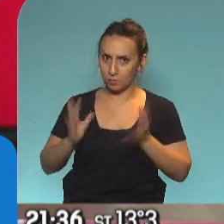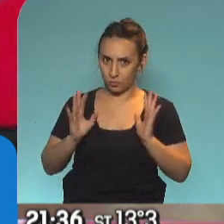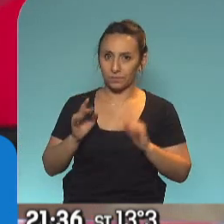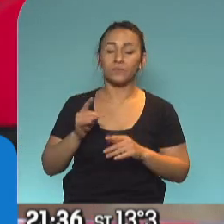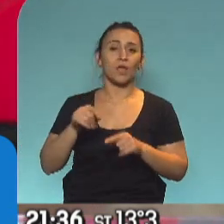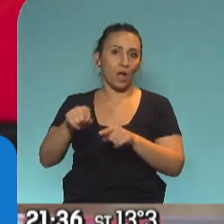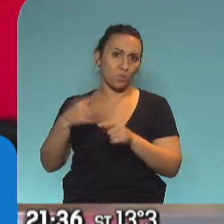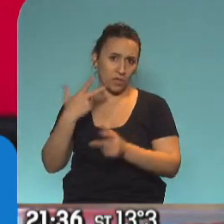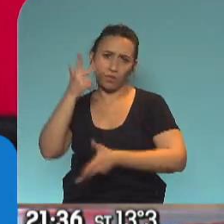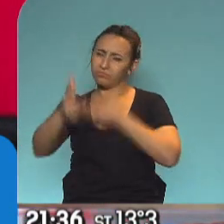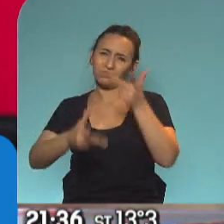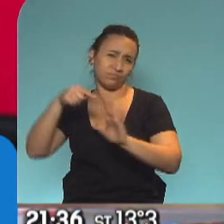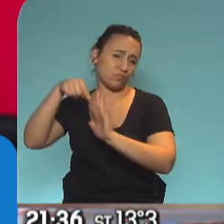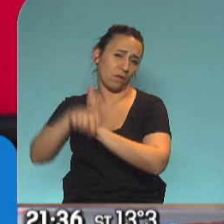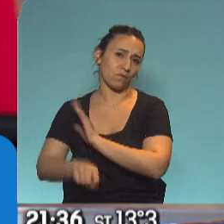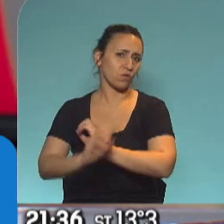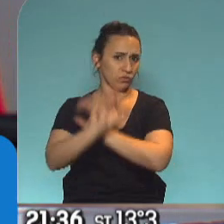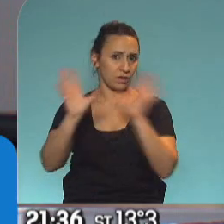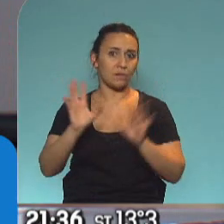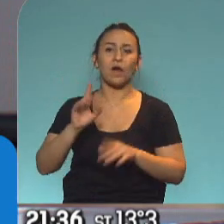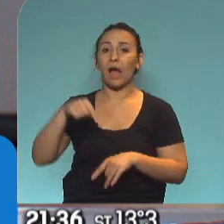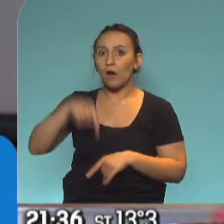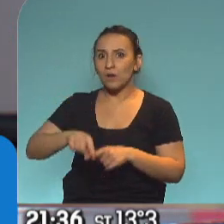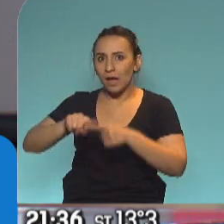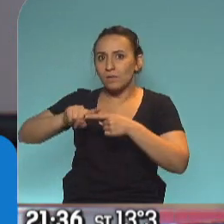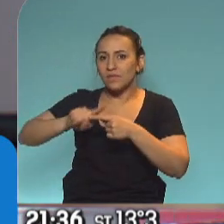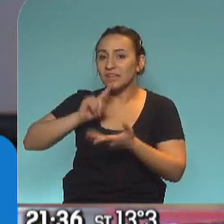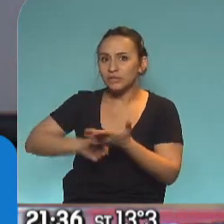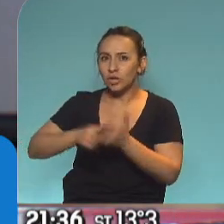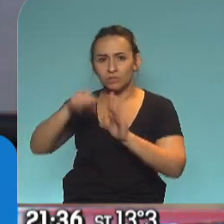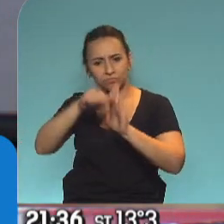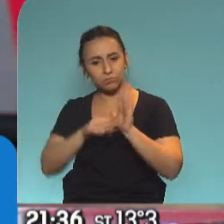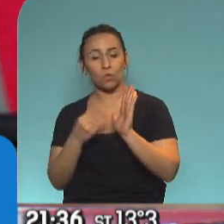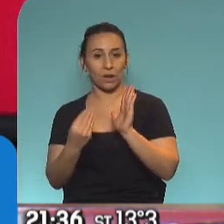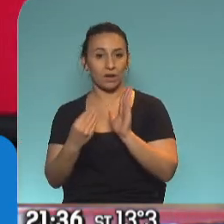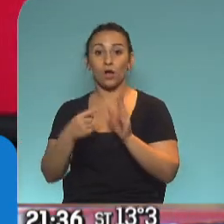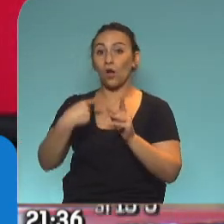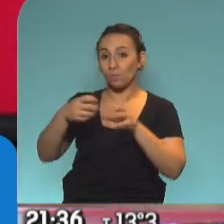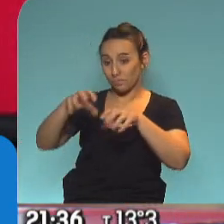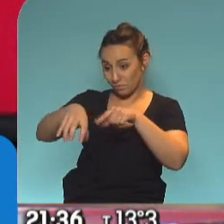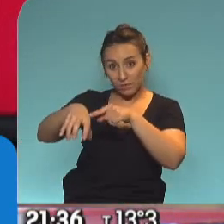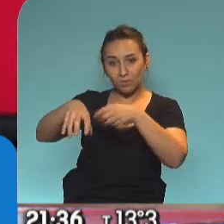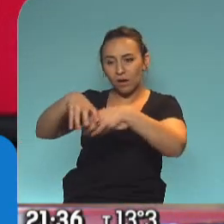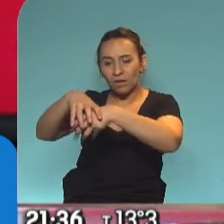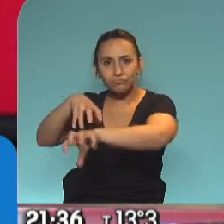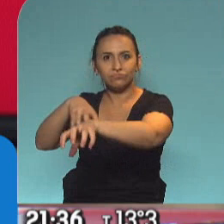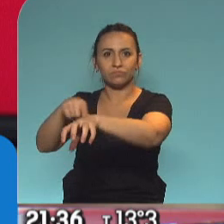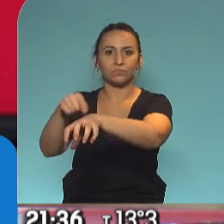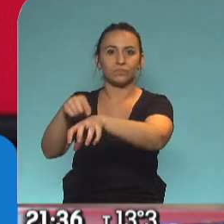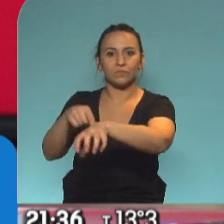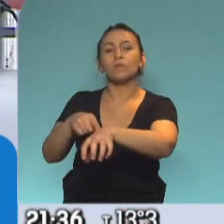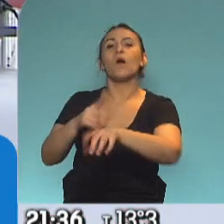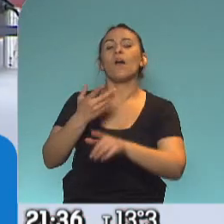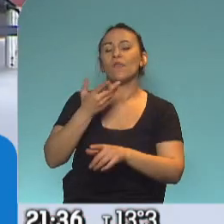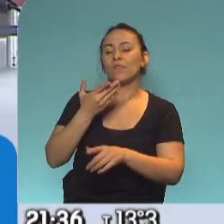ustedes quieren y hay tiempo sobre en qué política estamos, y un área dentro de esa propia área que también es muy importante, y es la que concentra las declaraciones juradas